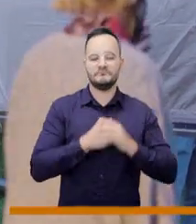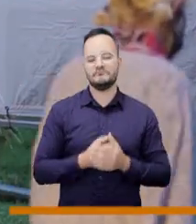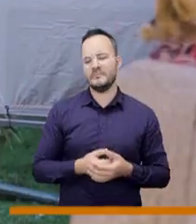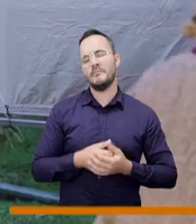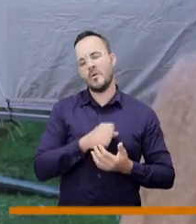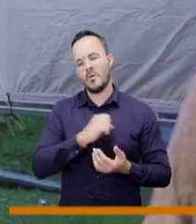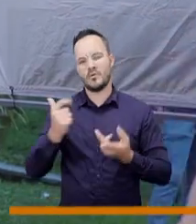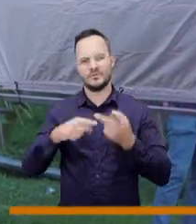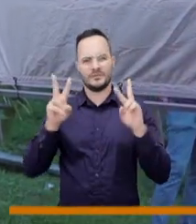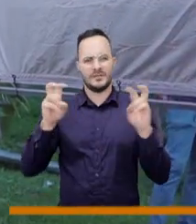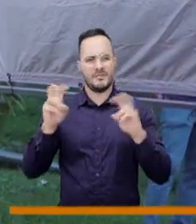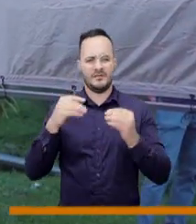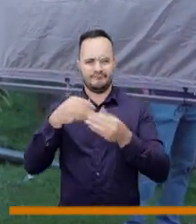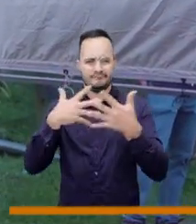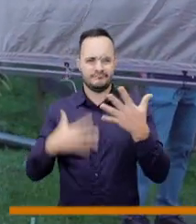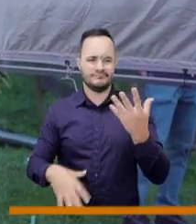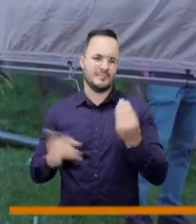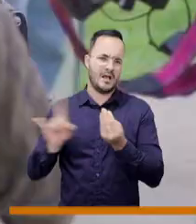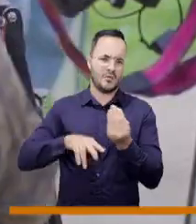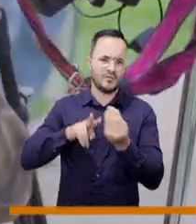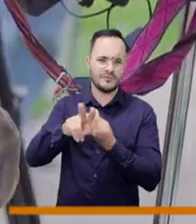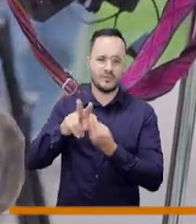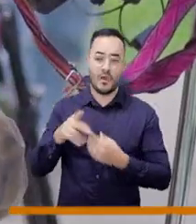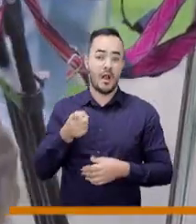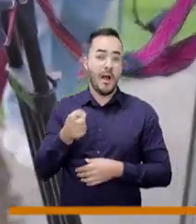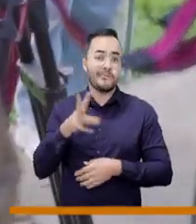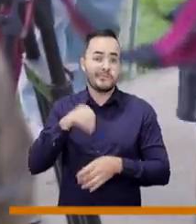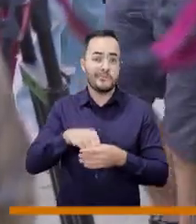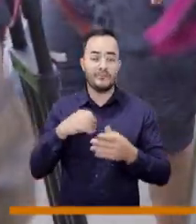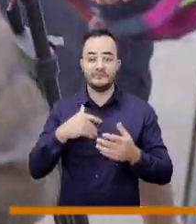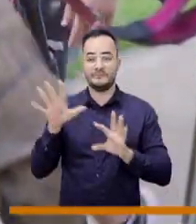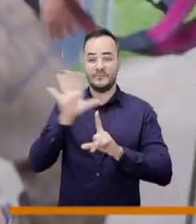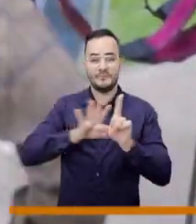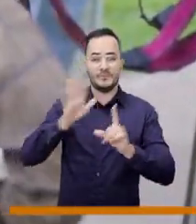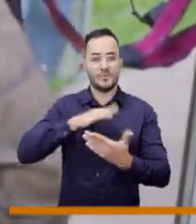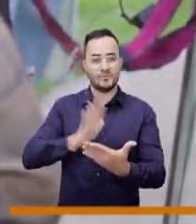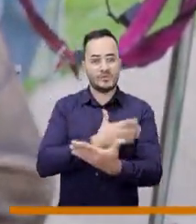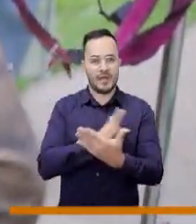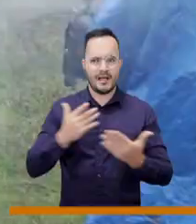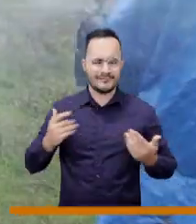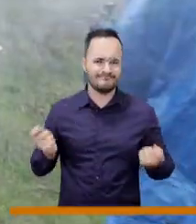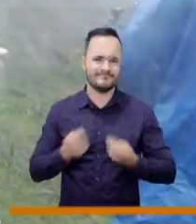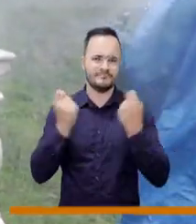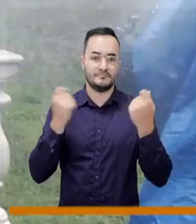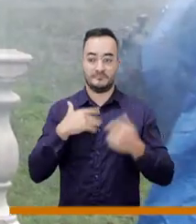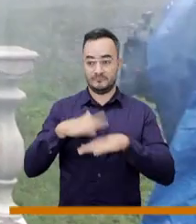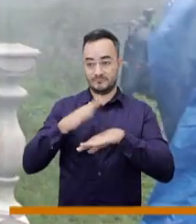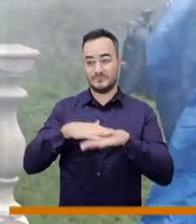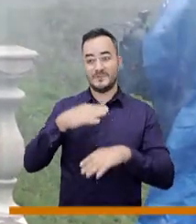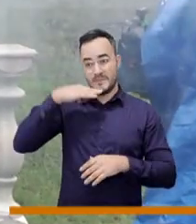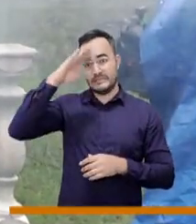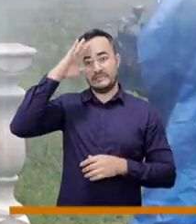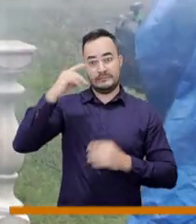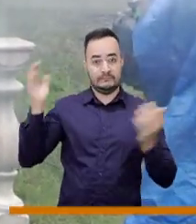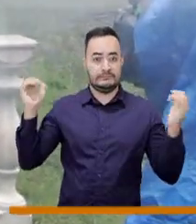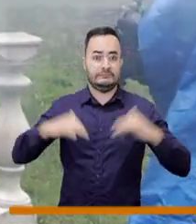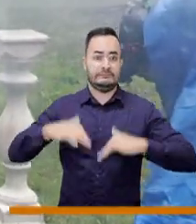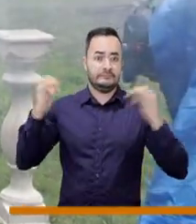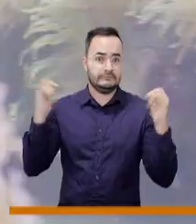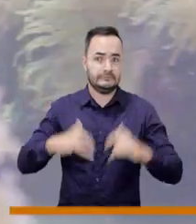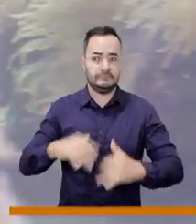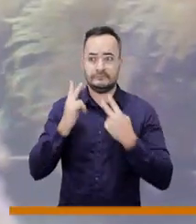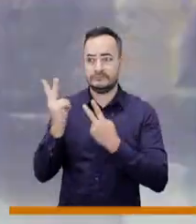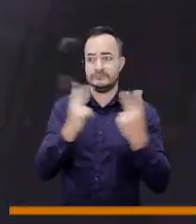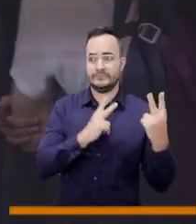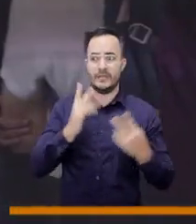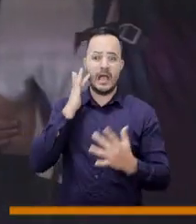también todo el tema audiovisual, la creación de videos, videos musicales. Medellín se está volviendo